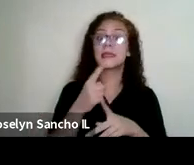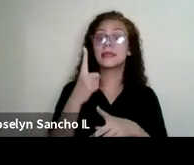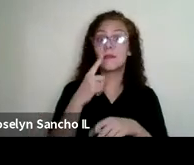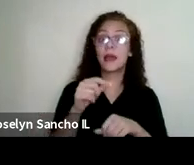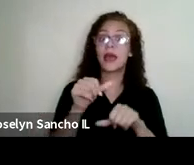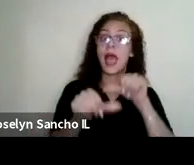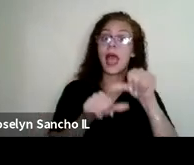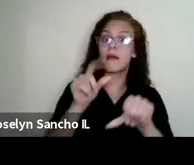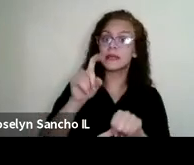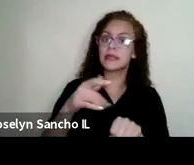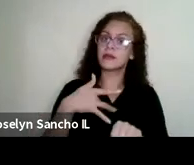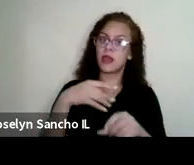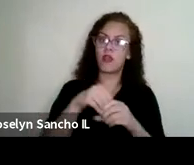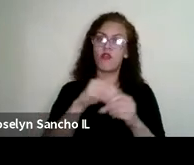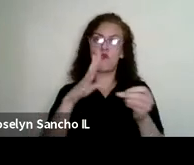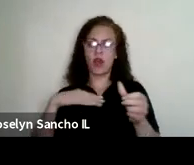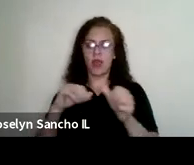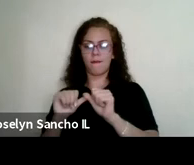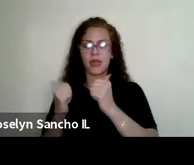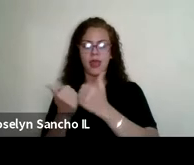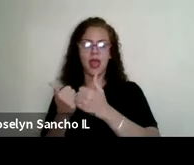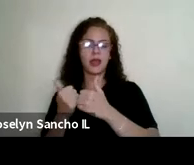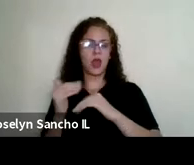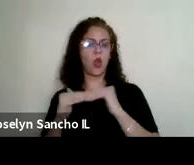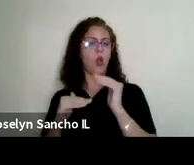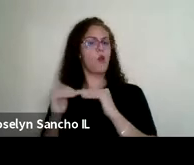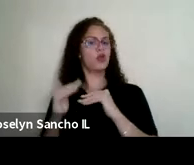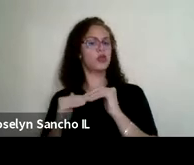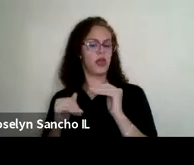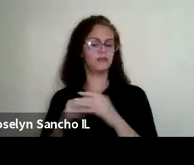hay que sentirnos fuera de nuestra área de comodidad.